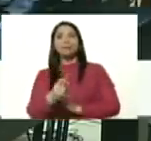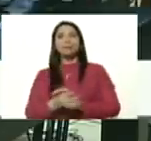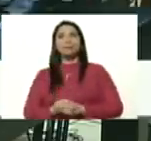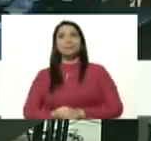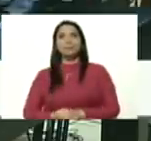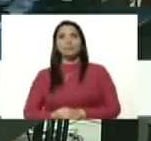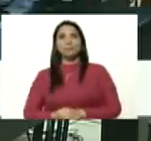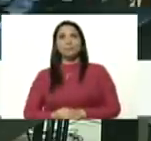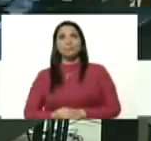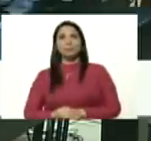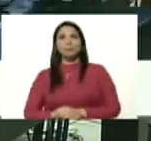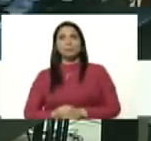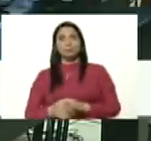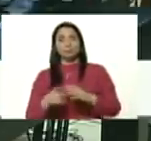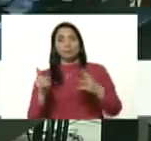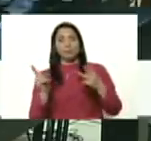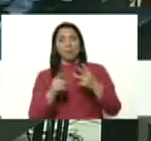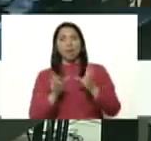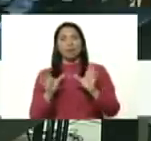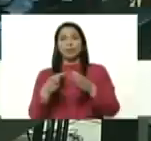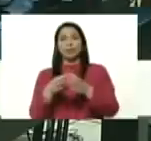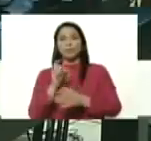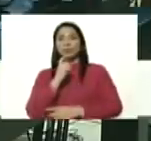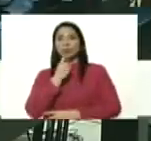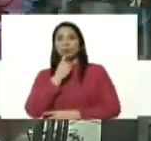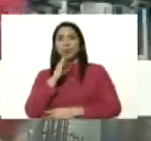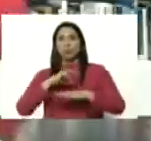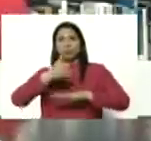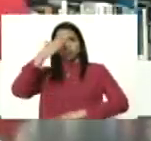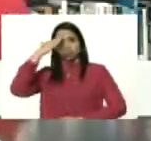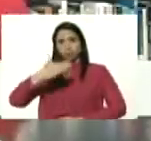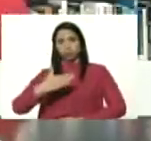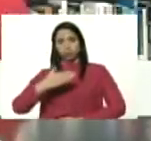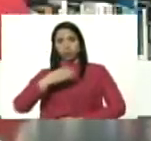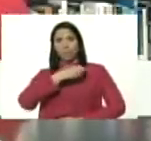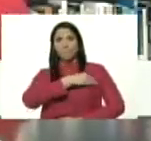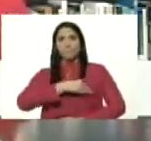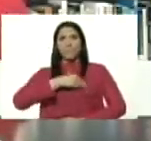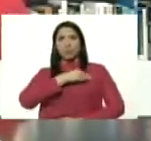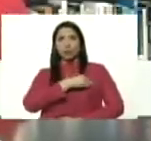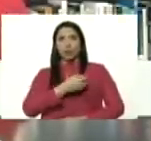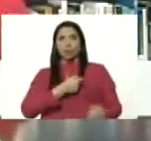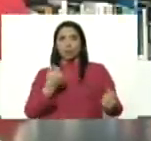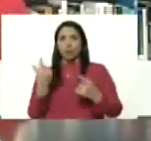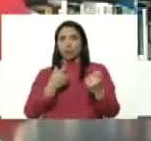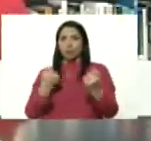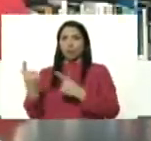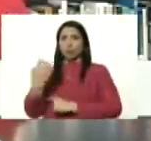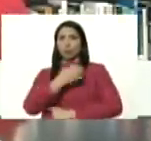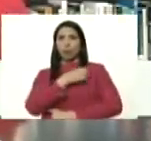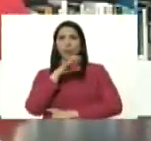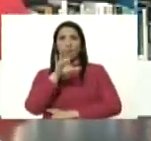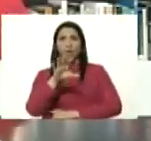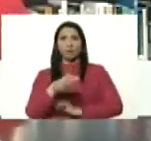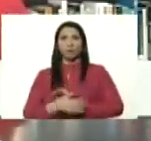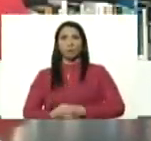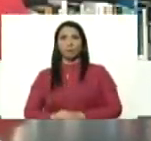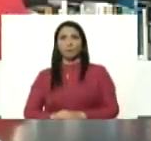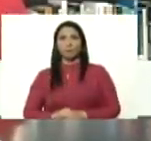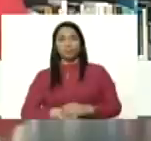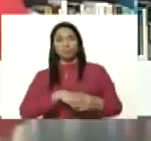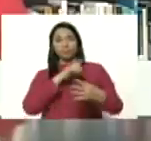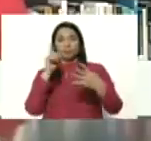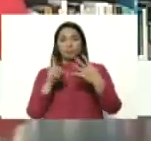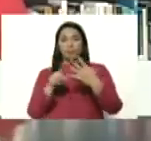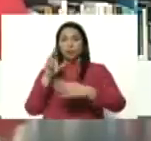esté el equipo del general Padrino de la gran misión Abastecimiento Soberano, esté el